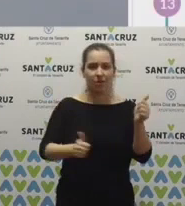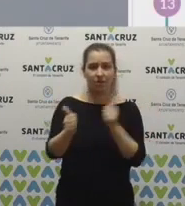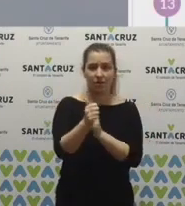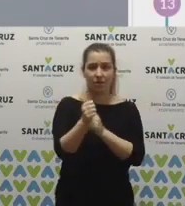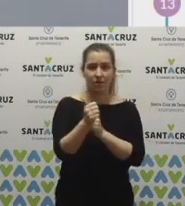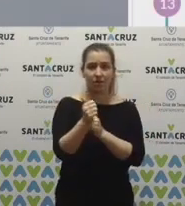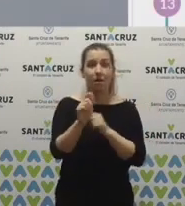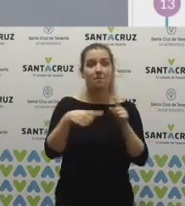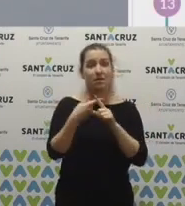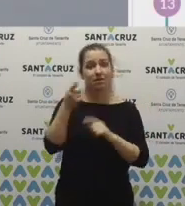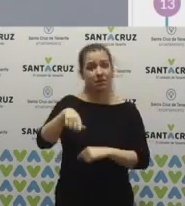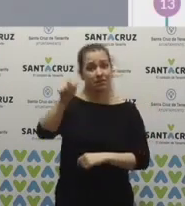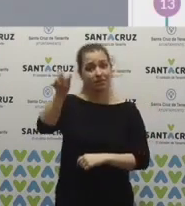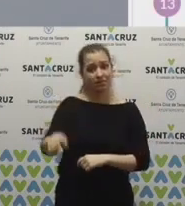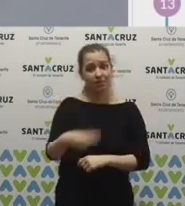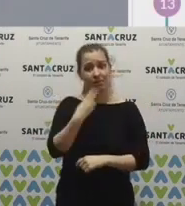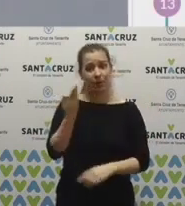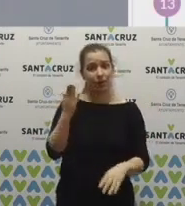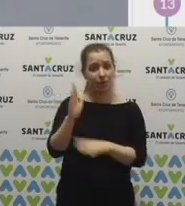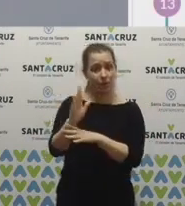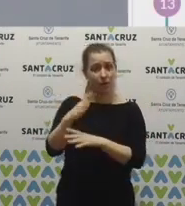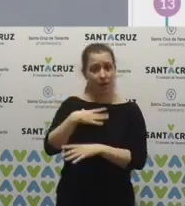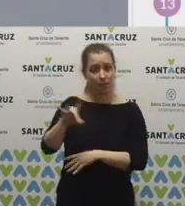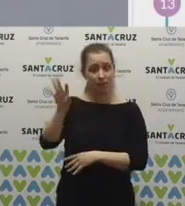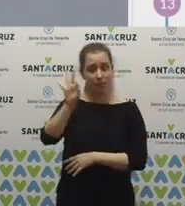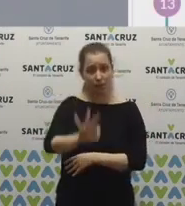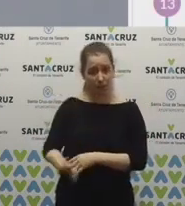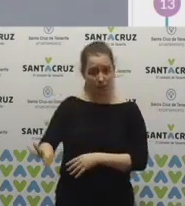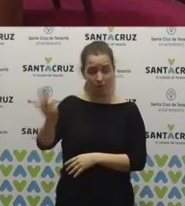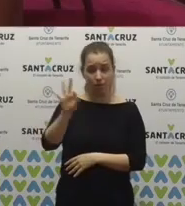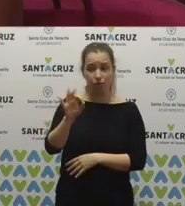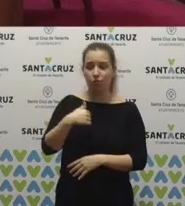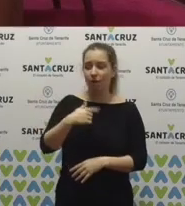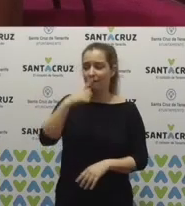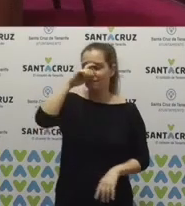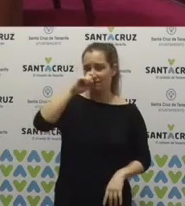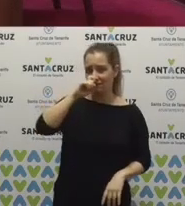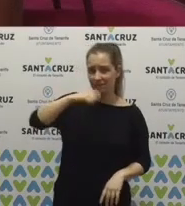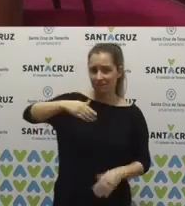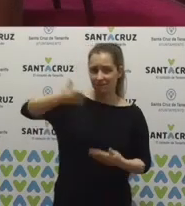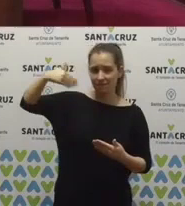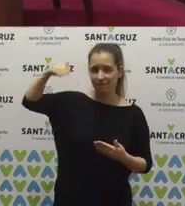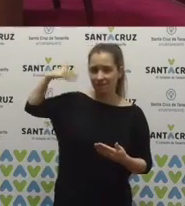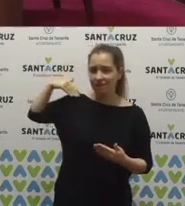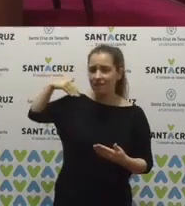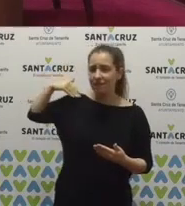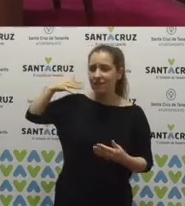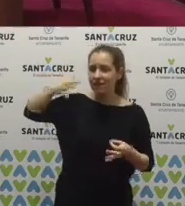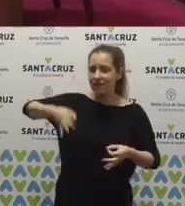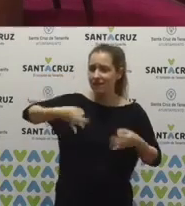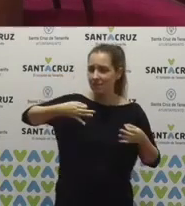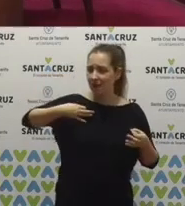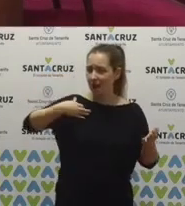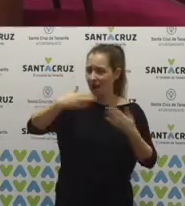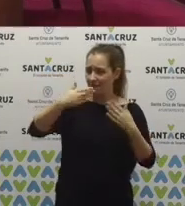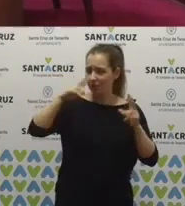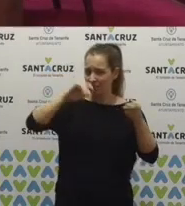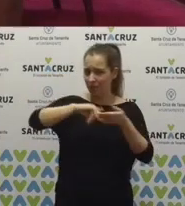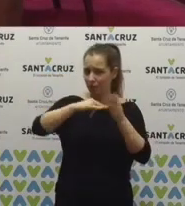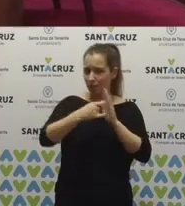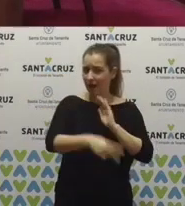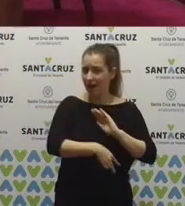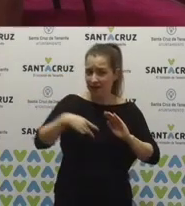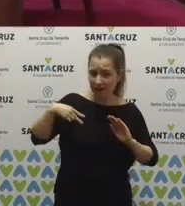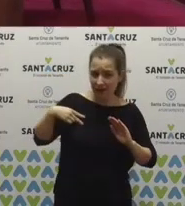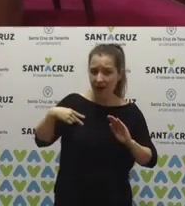podemos el señor ramón trujillo yo siempre me acordaré de cuando a santacruz le anularon inicialmente un plan general y